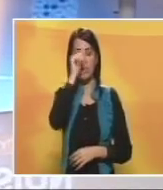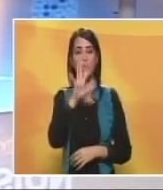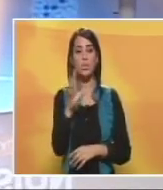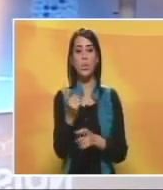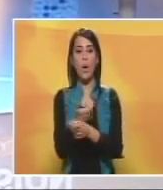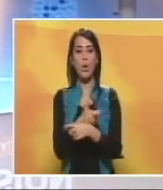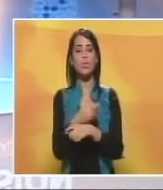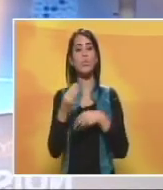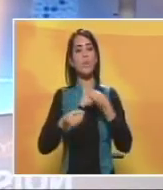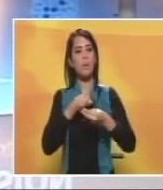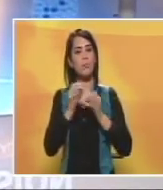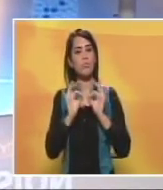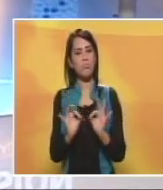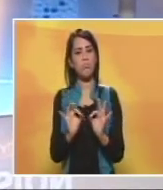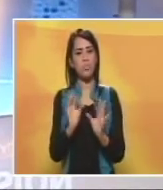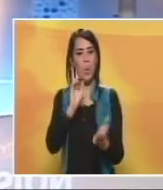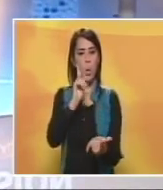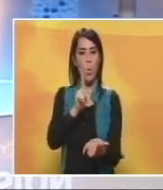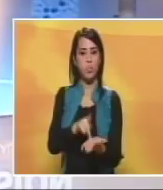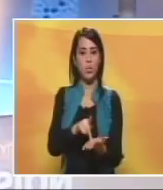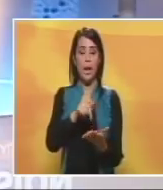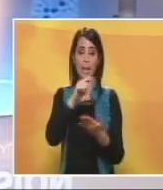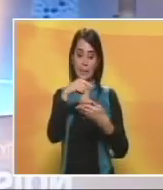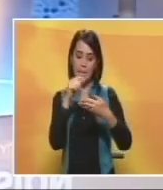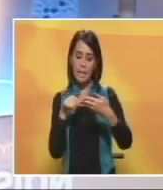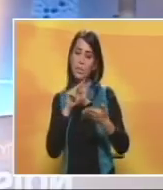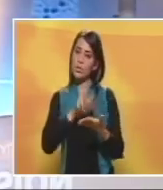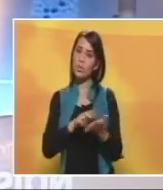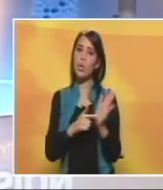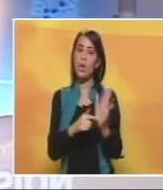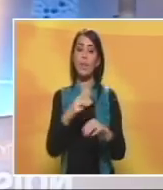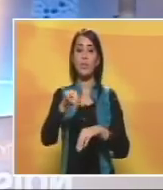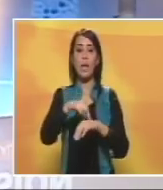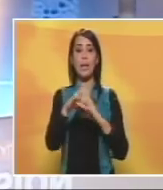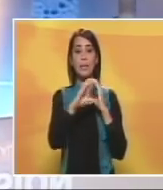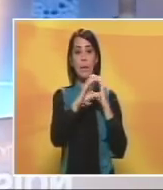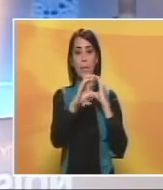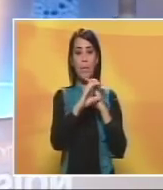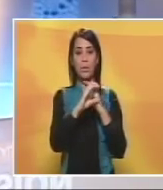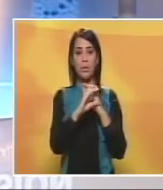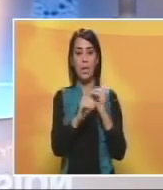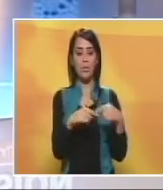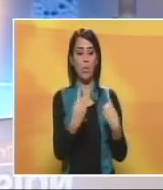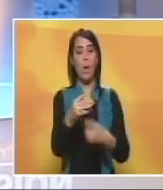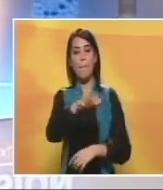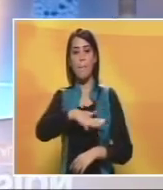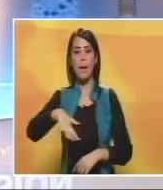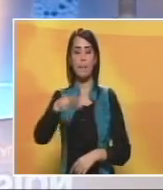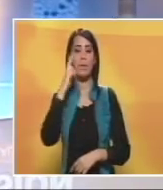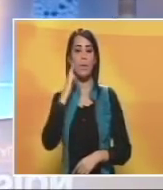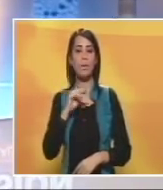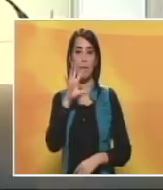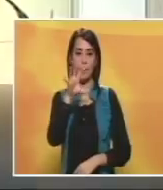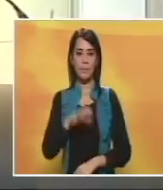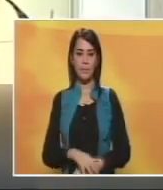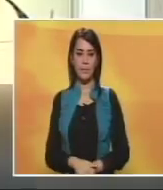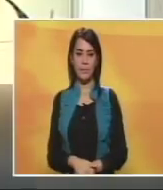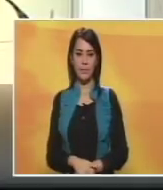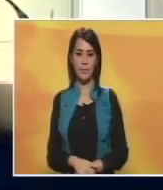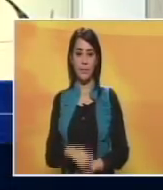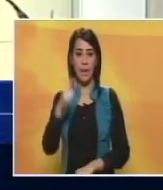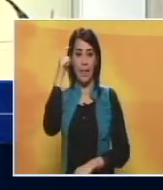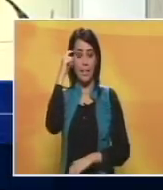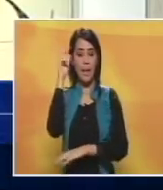se realizará de manera presencial el Censo Nacional de Transporte en todas las plazas Bolívar del país. El